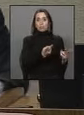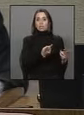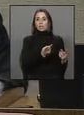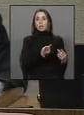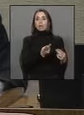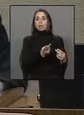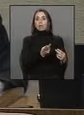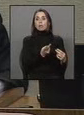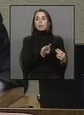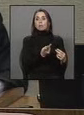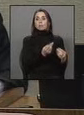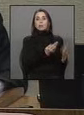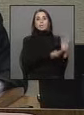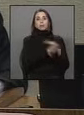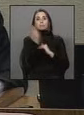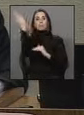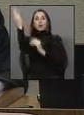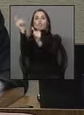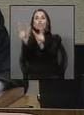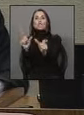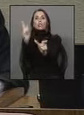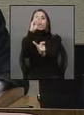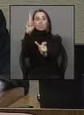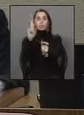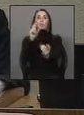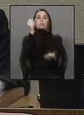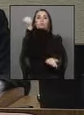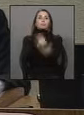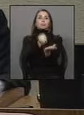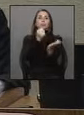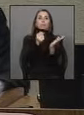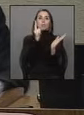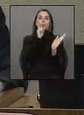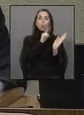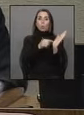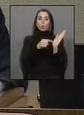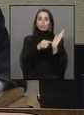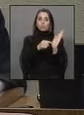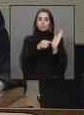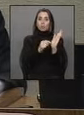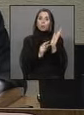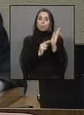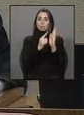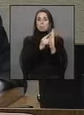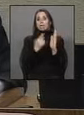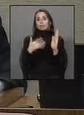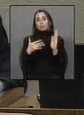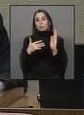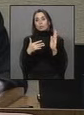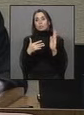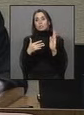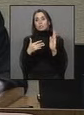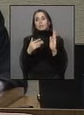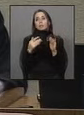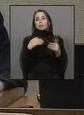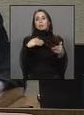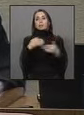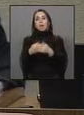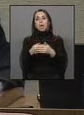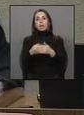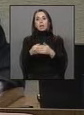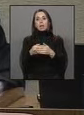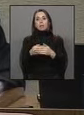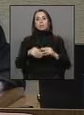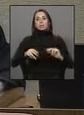finalmente a Contraloría, a su proceso de toma de razón, último gran paso relevante antes de la recta conducente